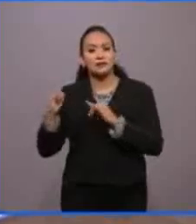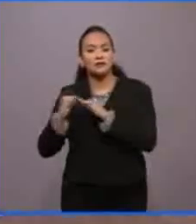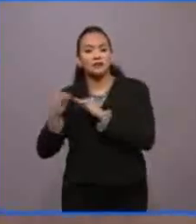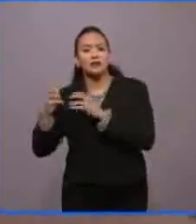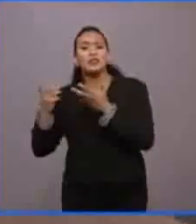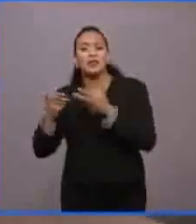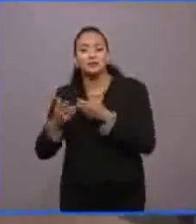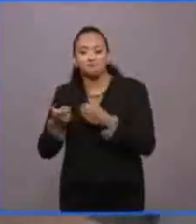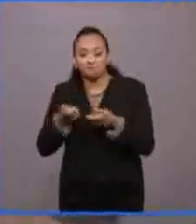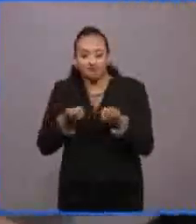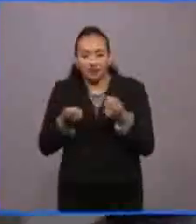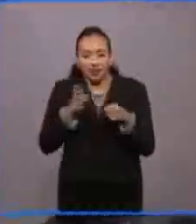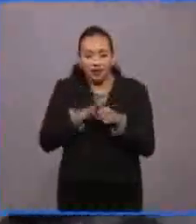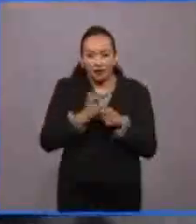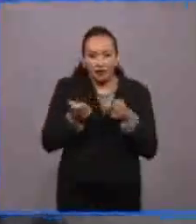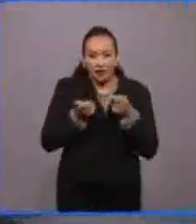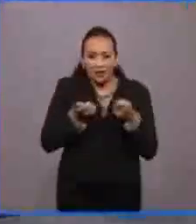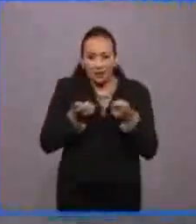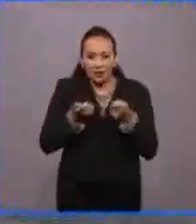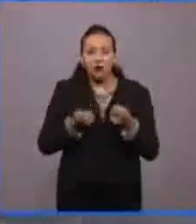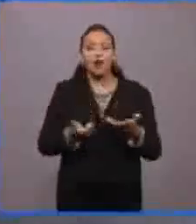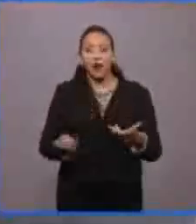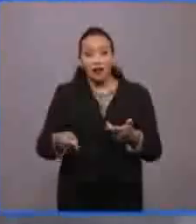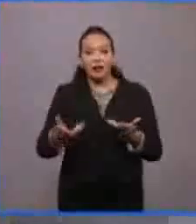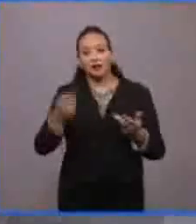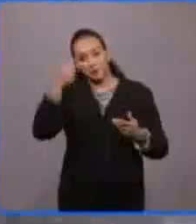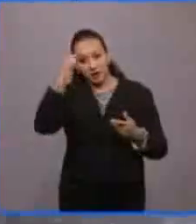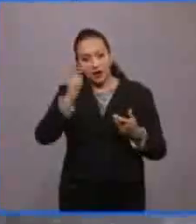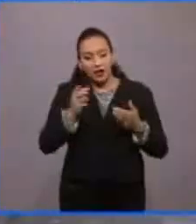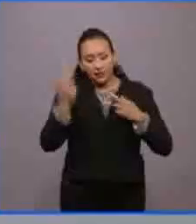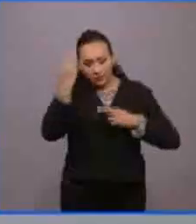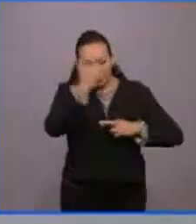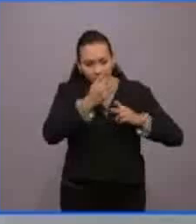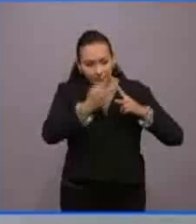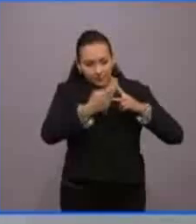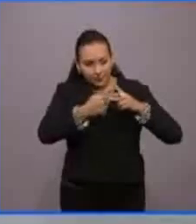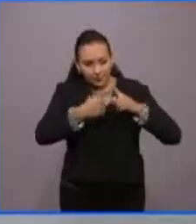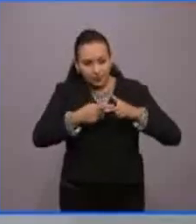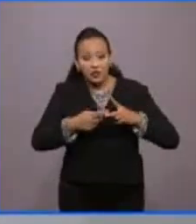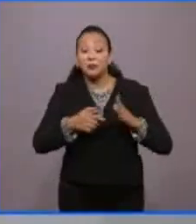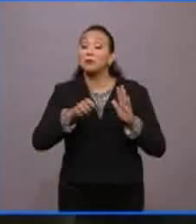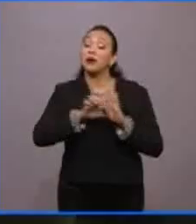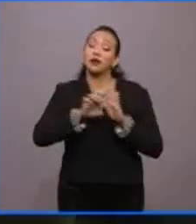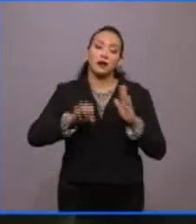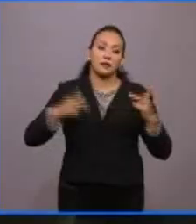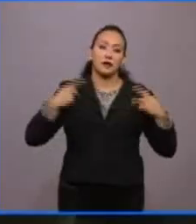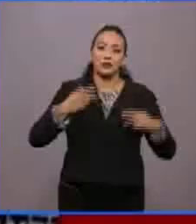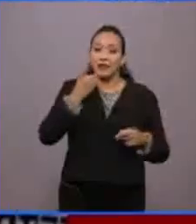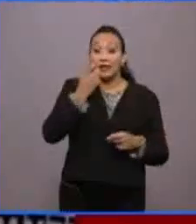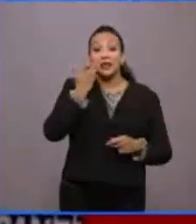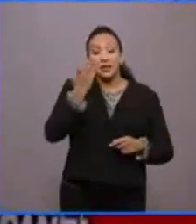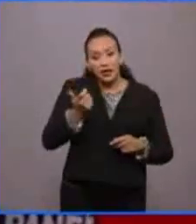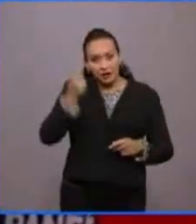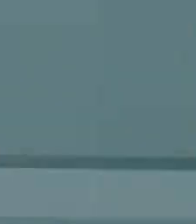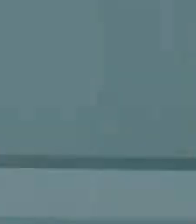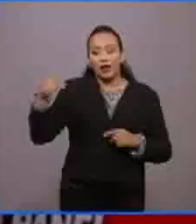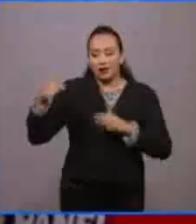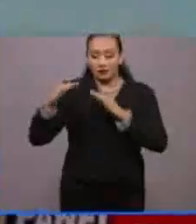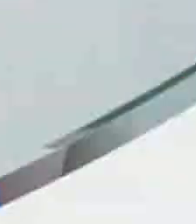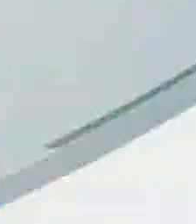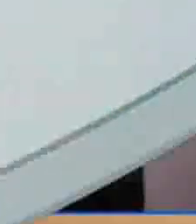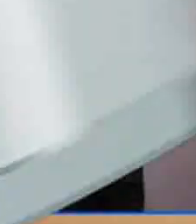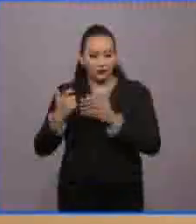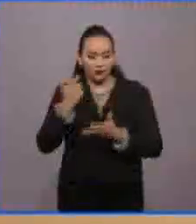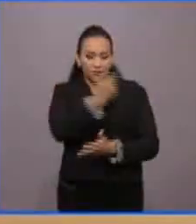con la administración y destino de los recursos acumulados en la subcuenta de vivienda que los hace responsables de ella.